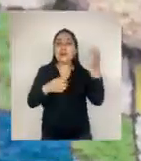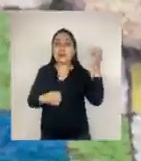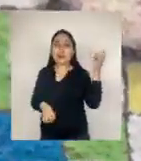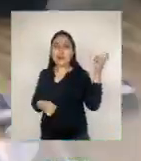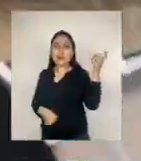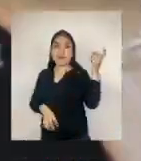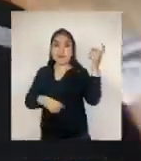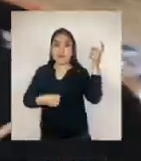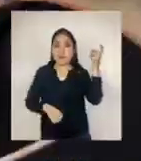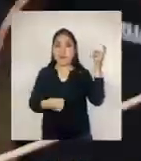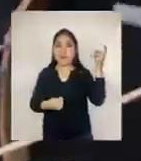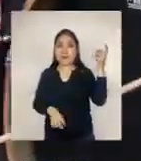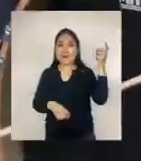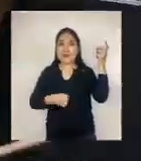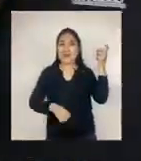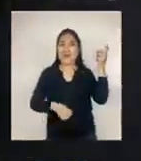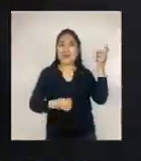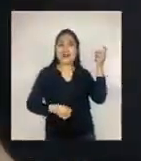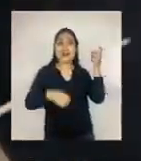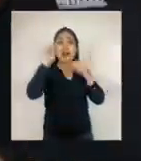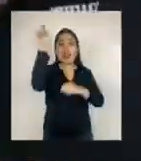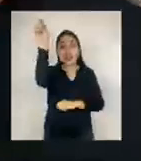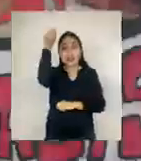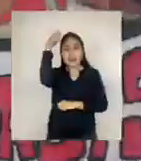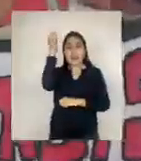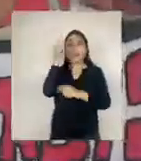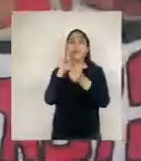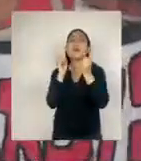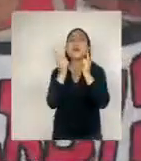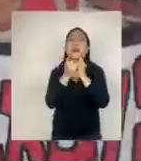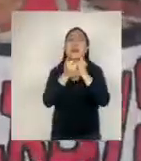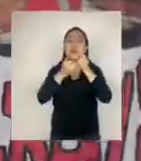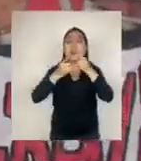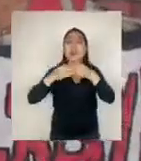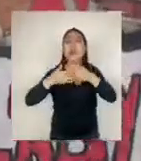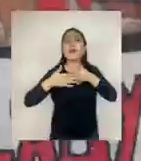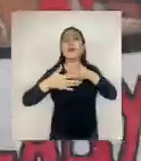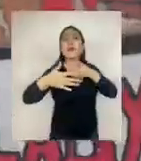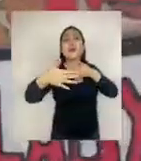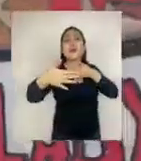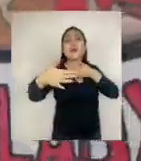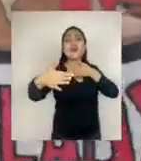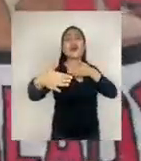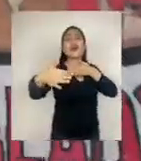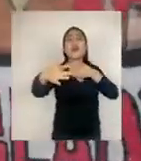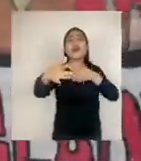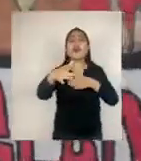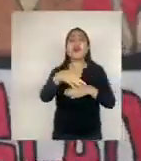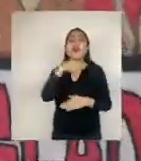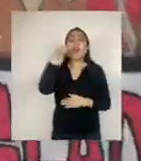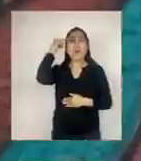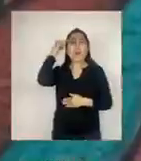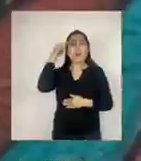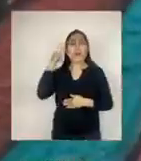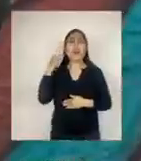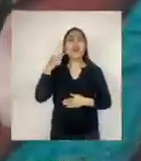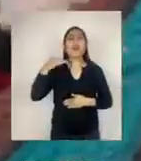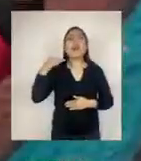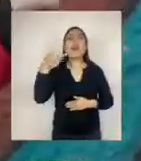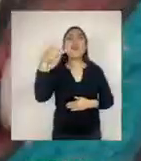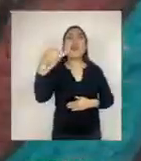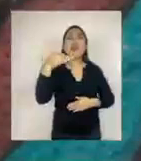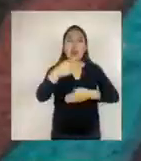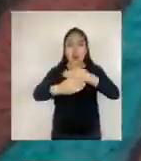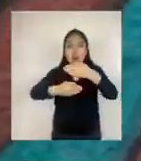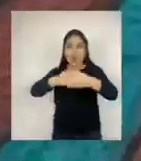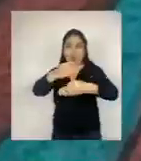Y cuando parte esta idea creativa, yo siempre le digo a Fabiola, cuando escribe toda esta maravilla, yo le digo, esto